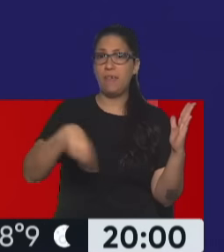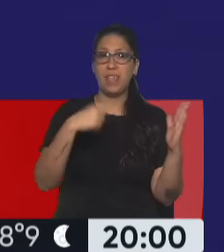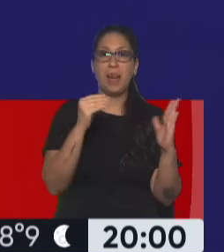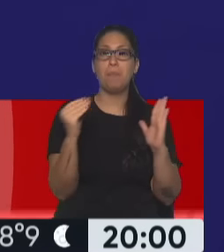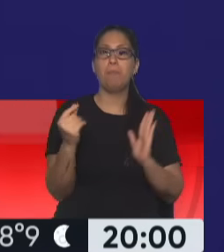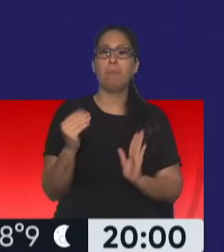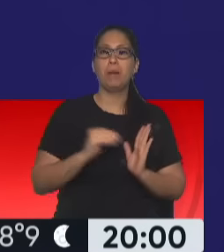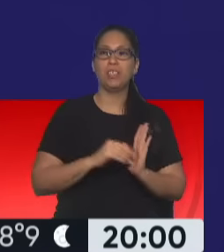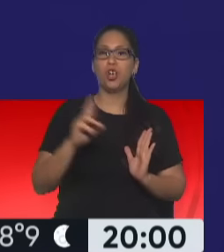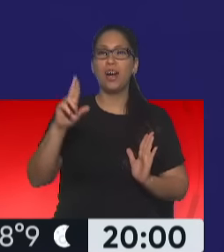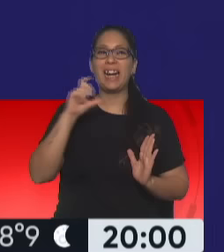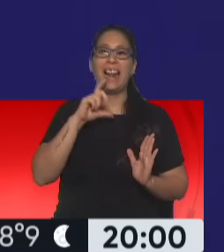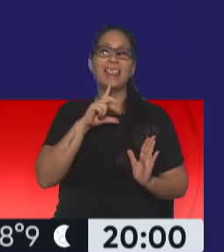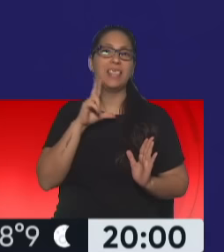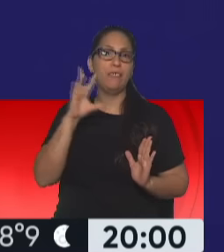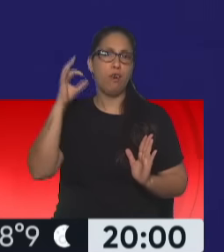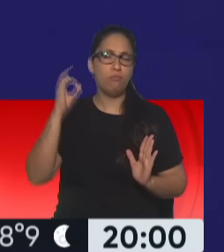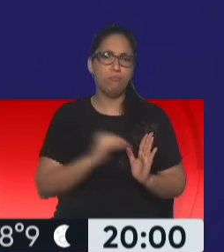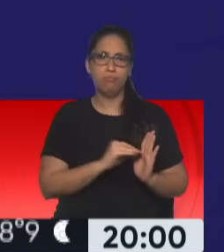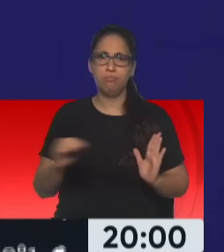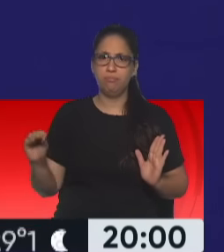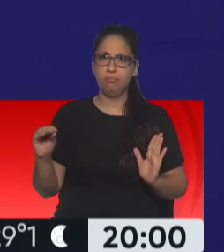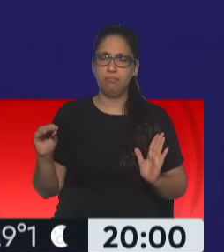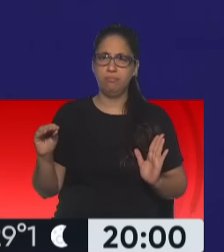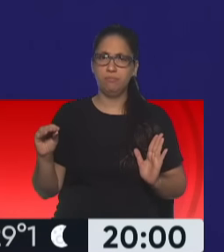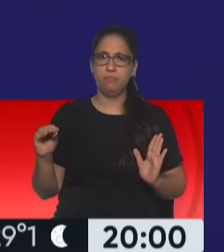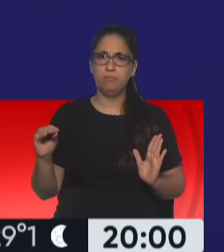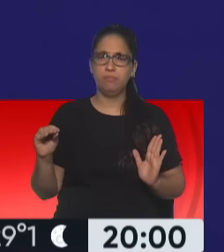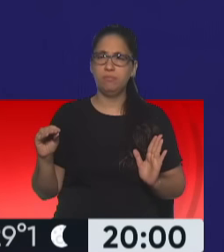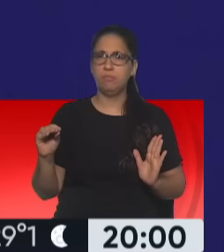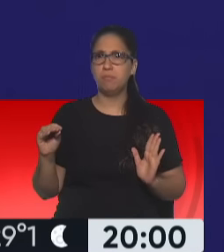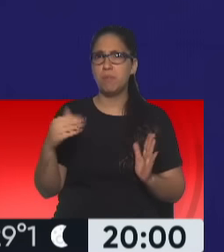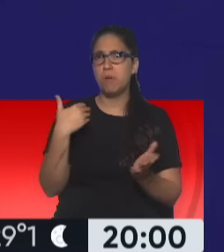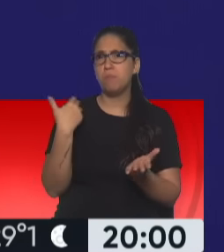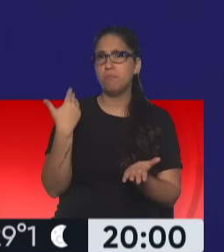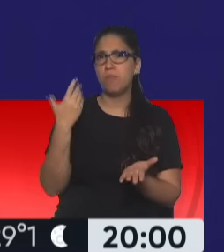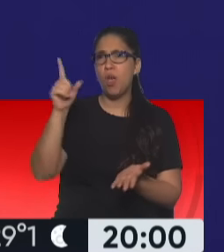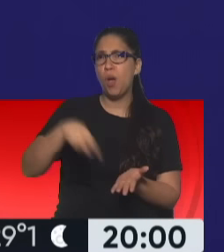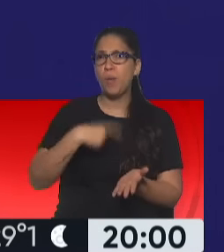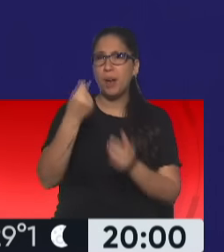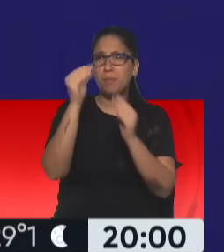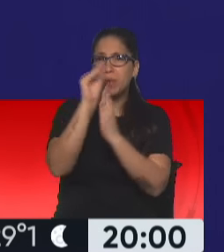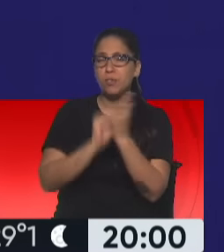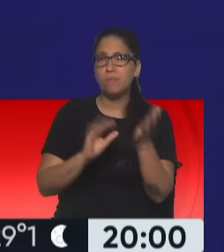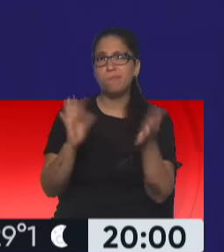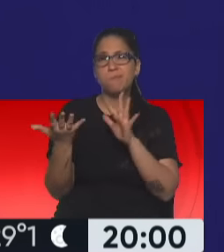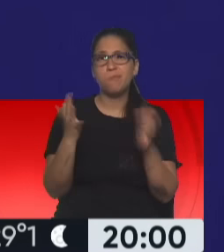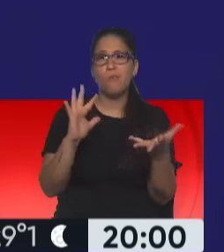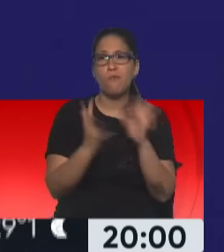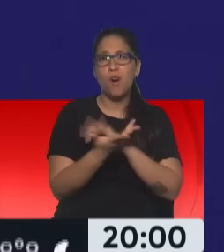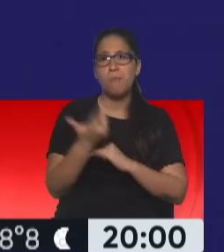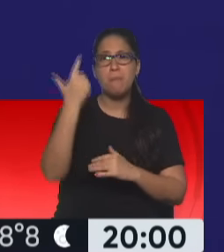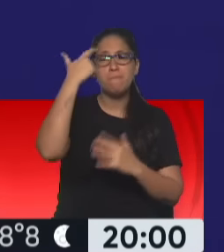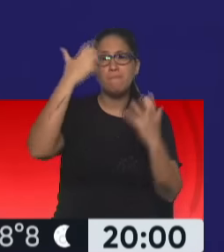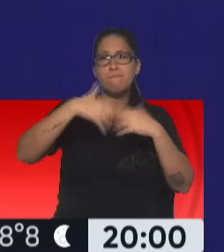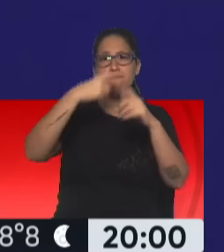relativos? La expectativa de los precios vendría a estar dado en un modelo de expectativas racionales. ¿Por